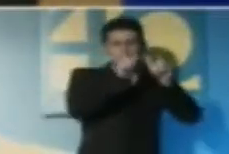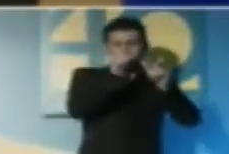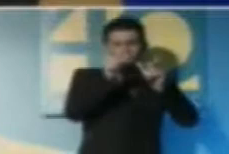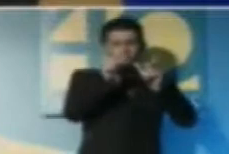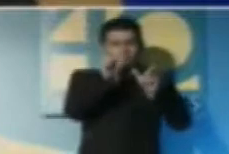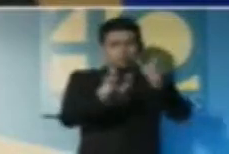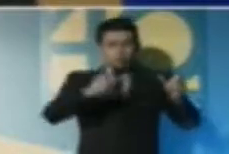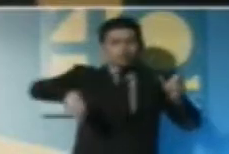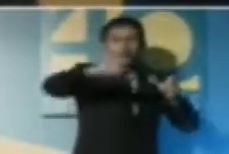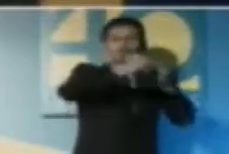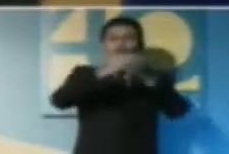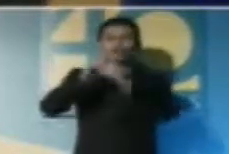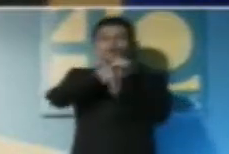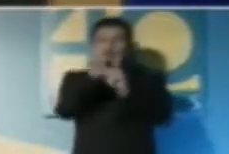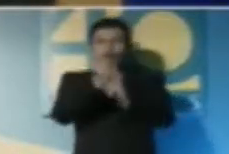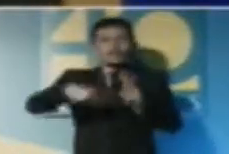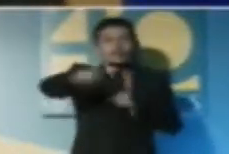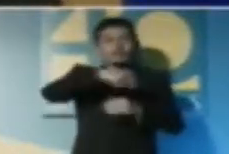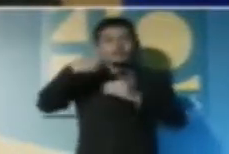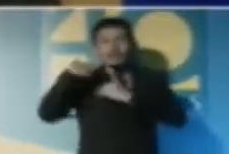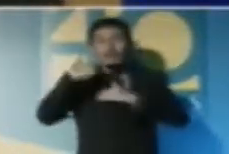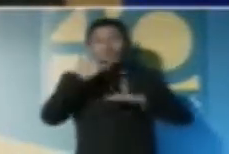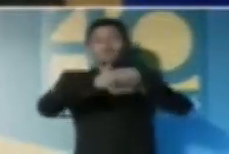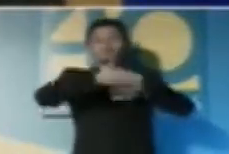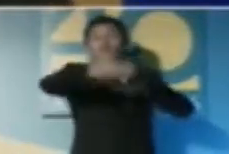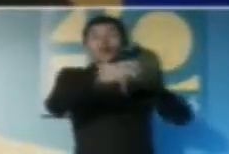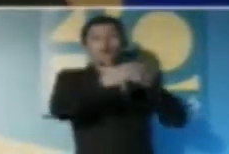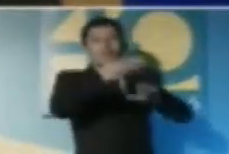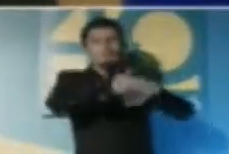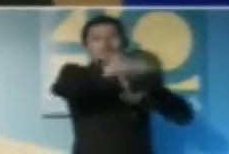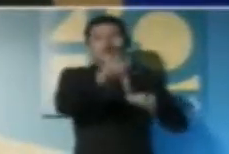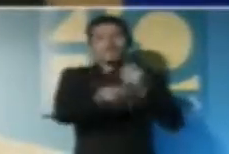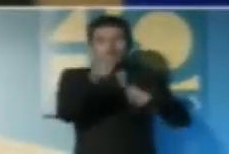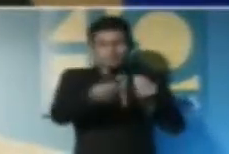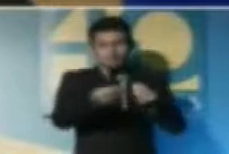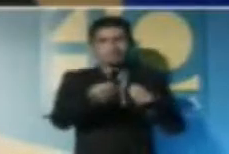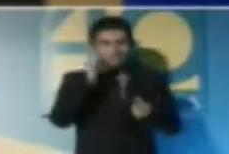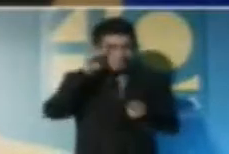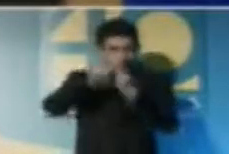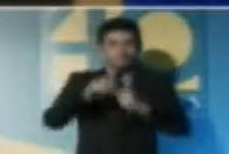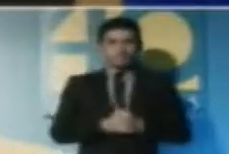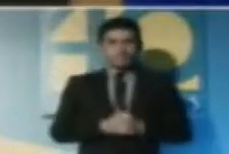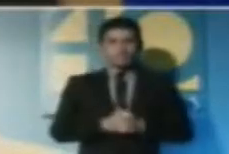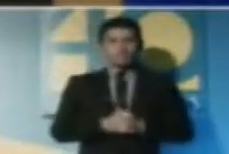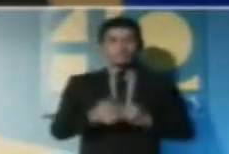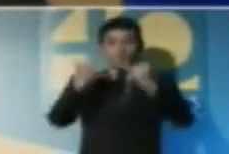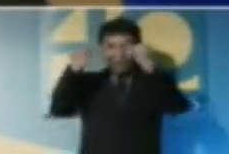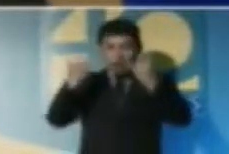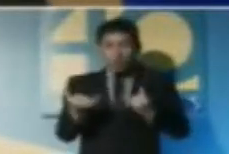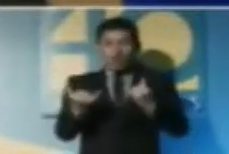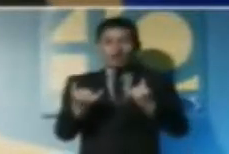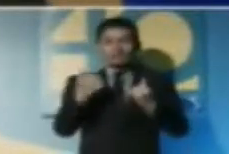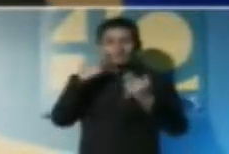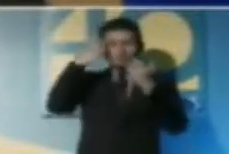organizaciones sociales en un escenario de posconflicto. El referente de las evaluaciones que se den en el